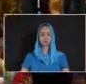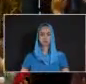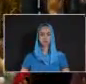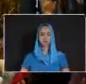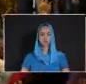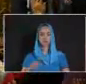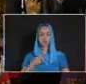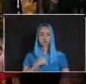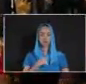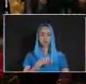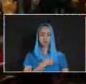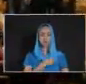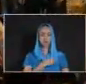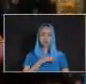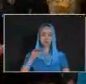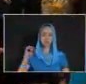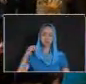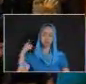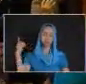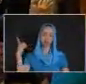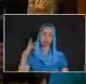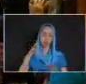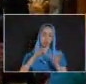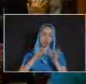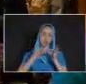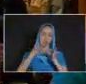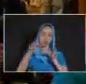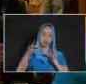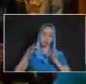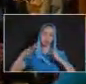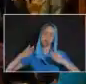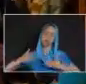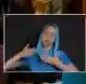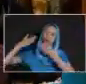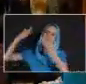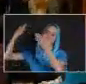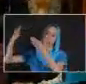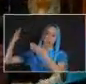Yo quisiera que todo el pueblo, dándole gracias a Dios,